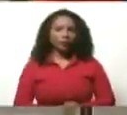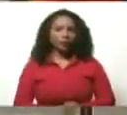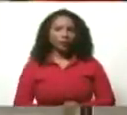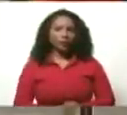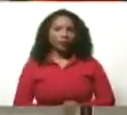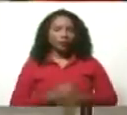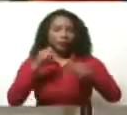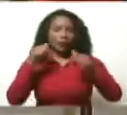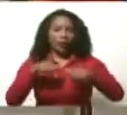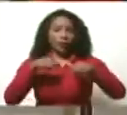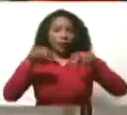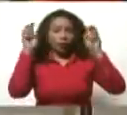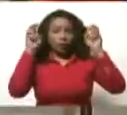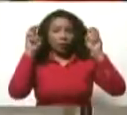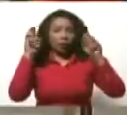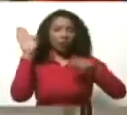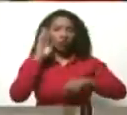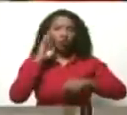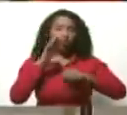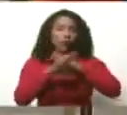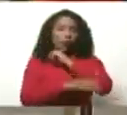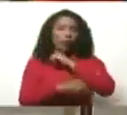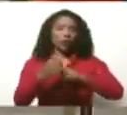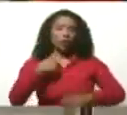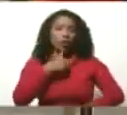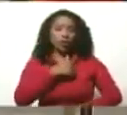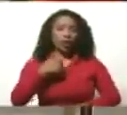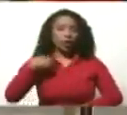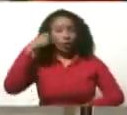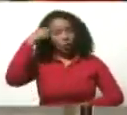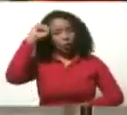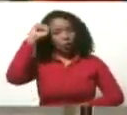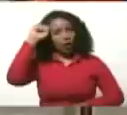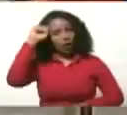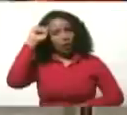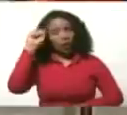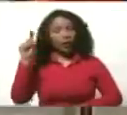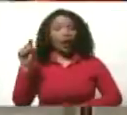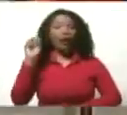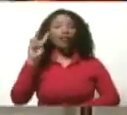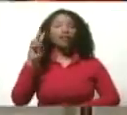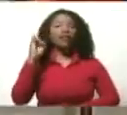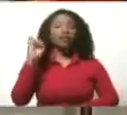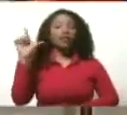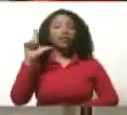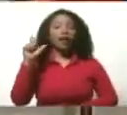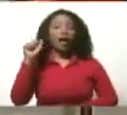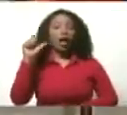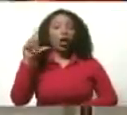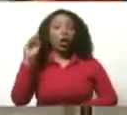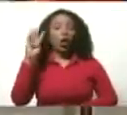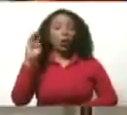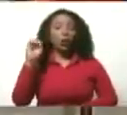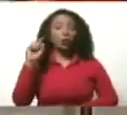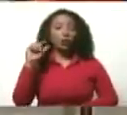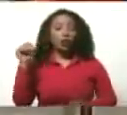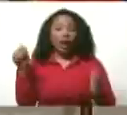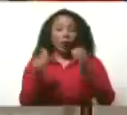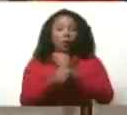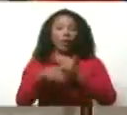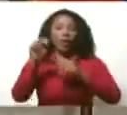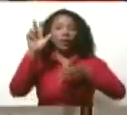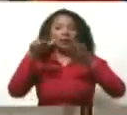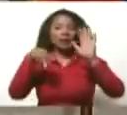En este esquema de corrupción quisiera recordar que a Villalobos se le asocia con 13